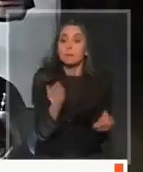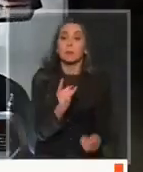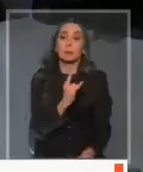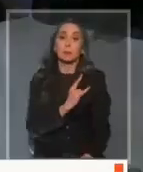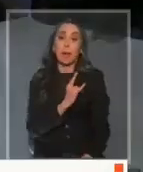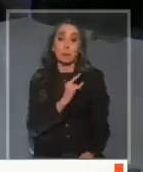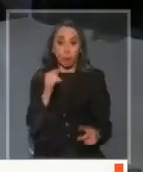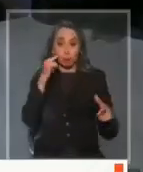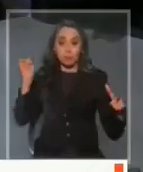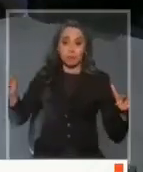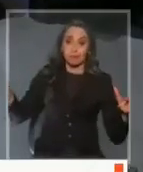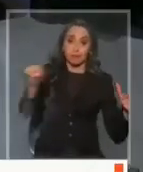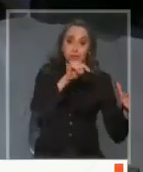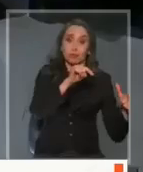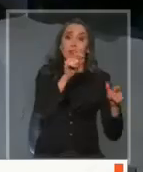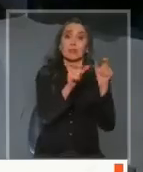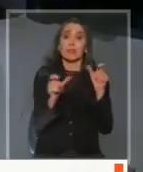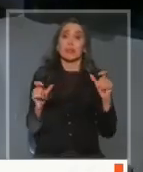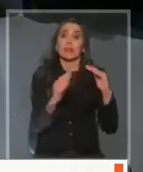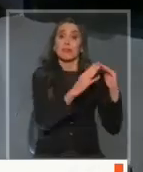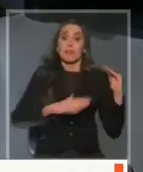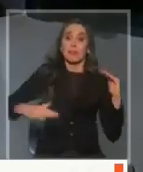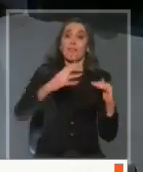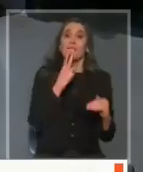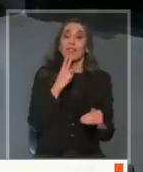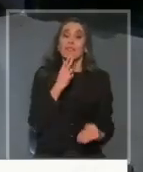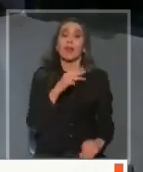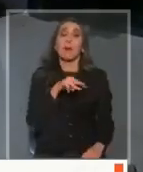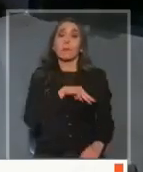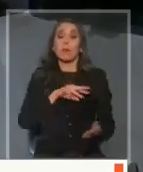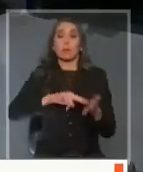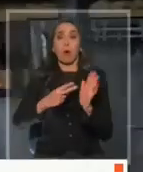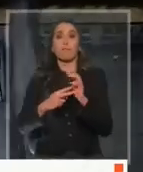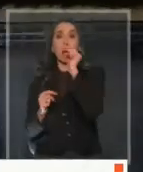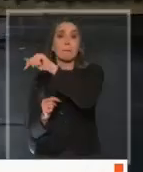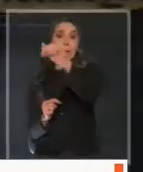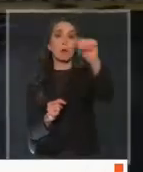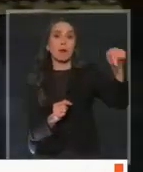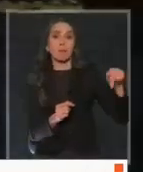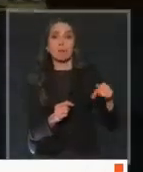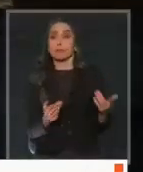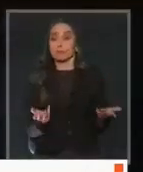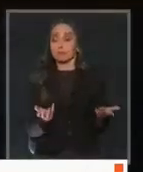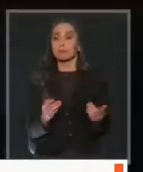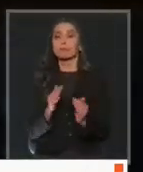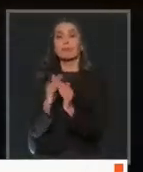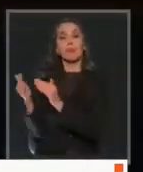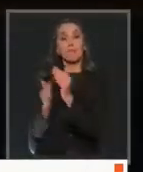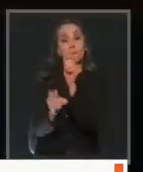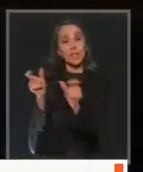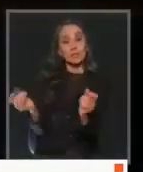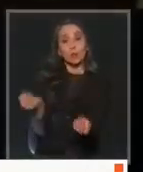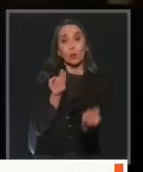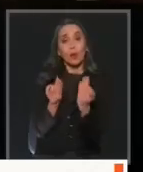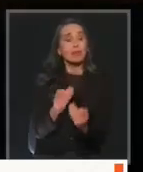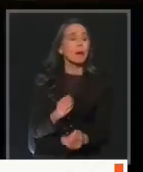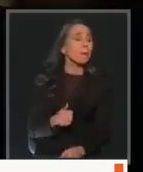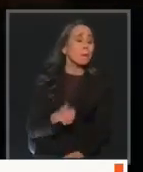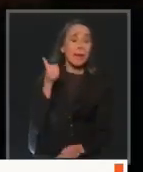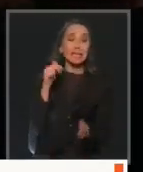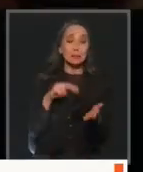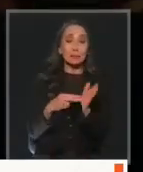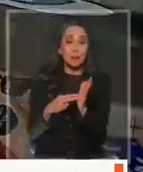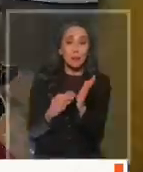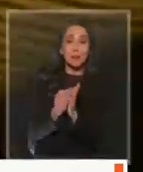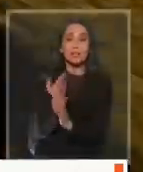varios vecinos también de la región metropolitana. Estuvimos conversando con los vecinos que nos contaban justamente sobre la principal afectación que han tenido que vivir desde el